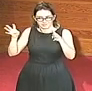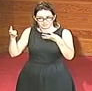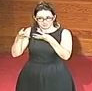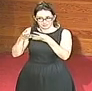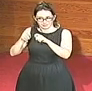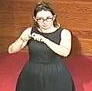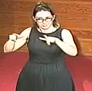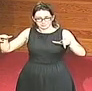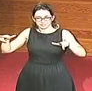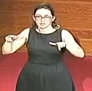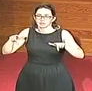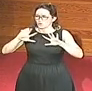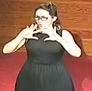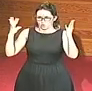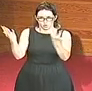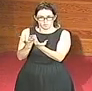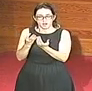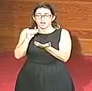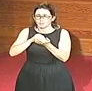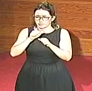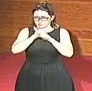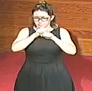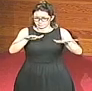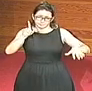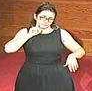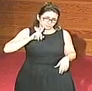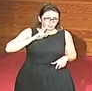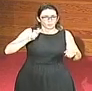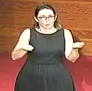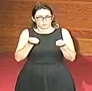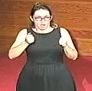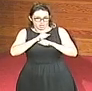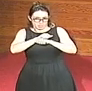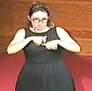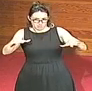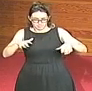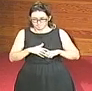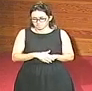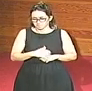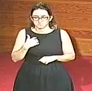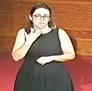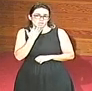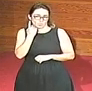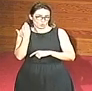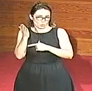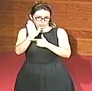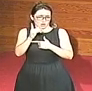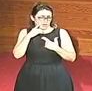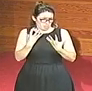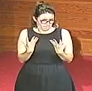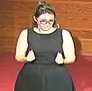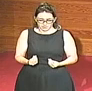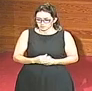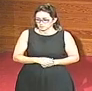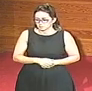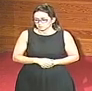la desinformación y la propaganda. Y os voy a poner un ejemplo, hay muchísimos, pero os voy a poner un